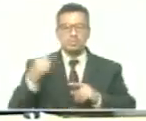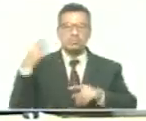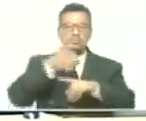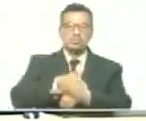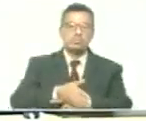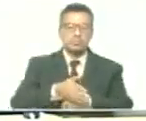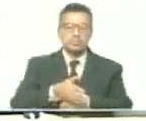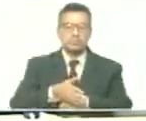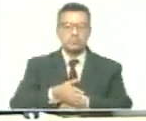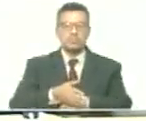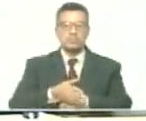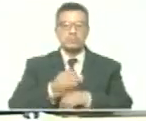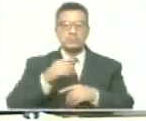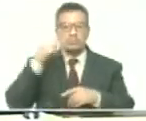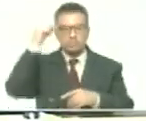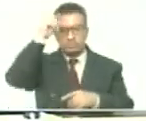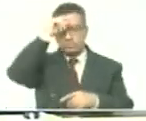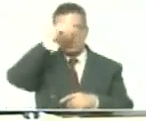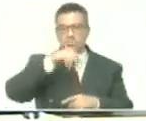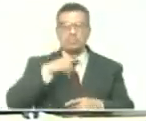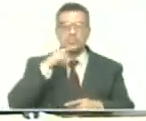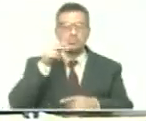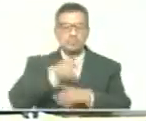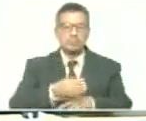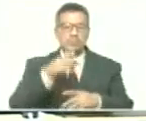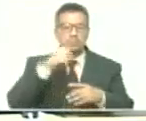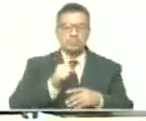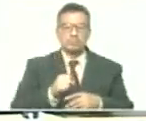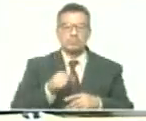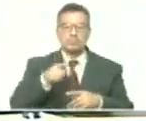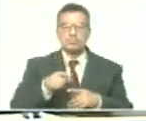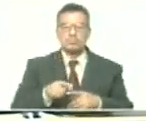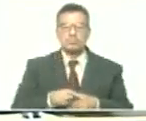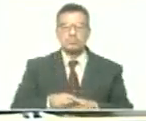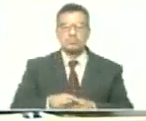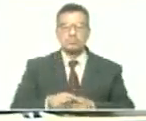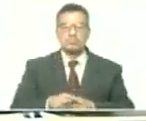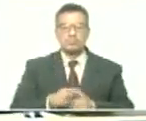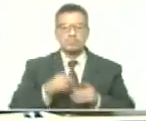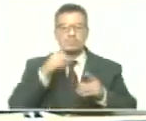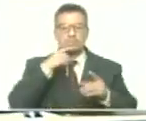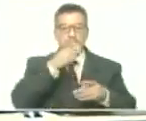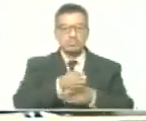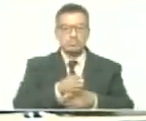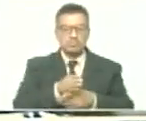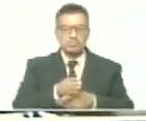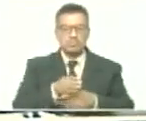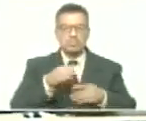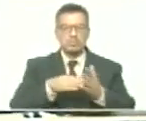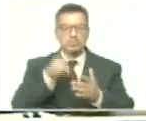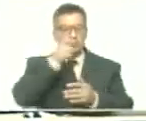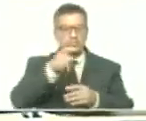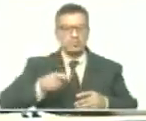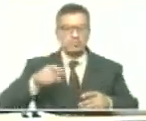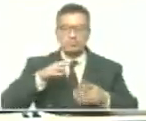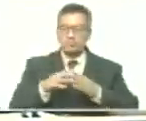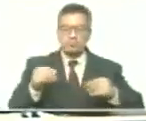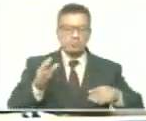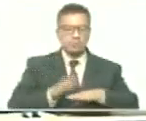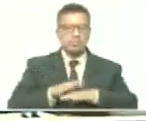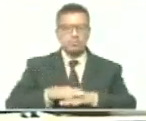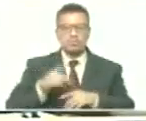va a intervenir, no va a tomar ninguna iniciativa valerosa para emancipar a ese pueblo oprimido. No va a